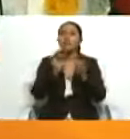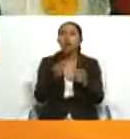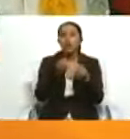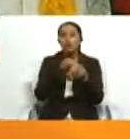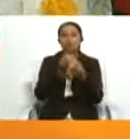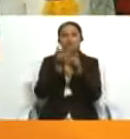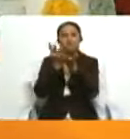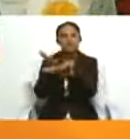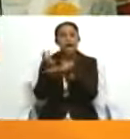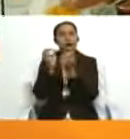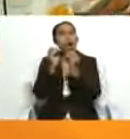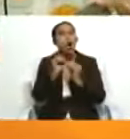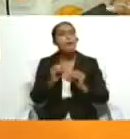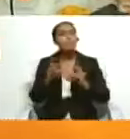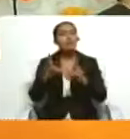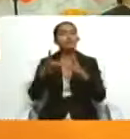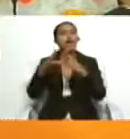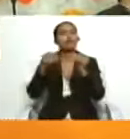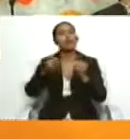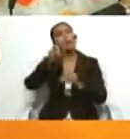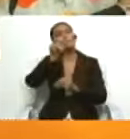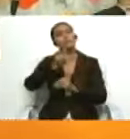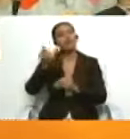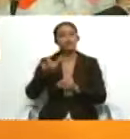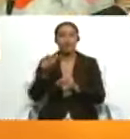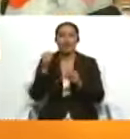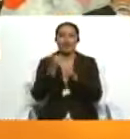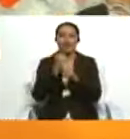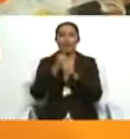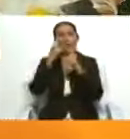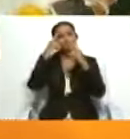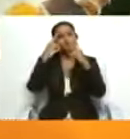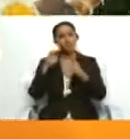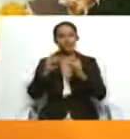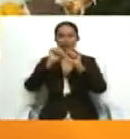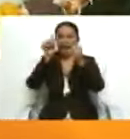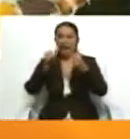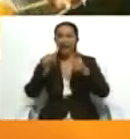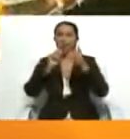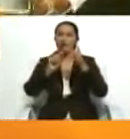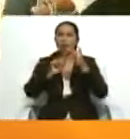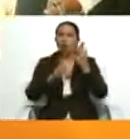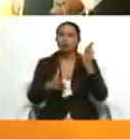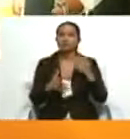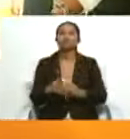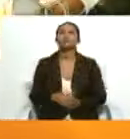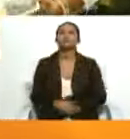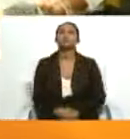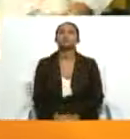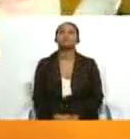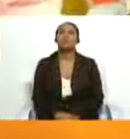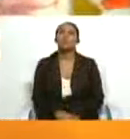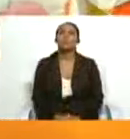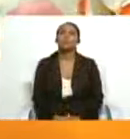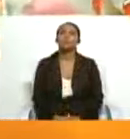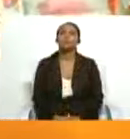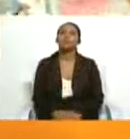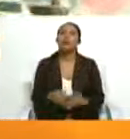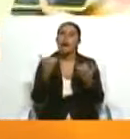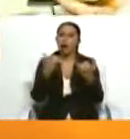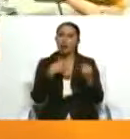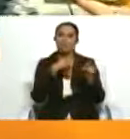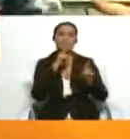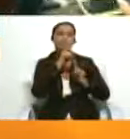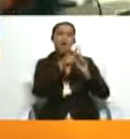día realzan lo que es la identidad nacional venezolana. Vamos a conversar con parte de los ciudadanos que asisten a